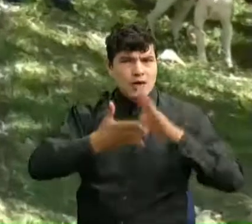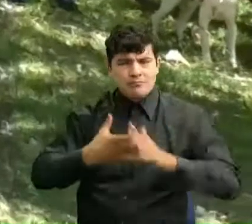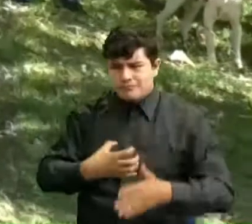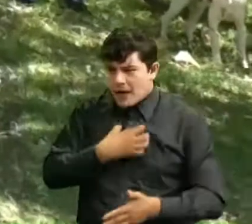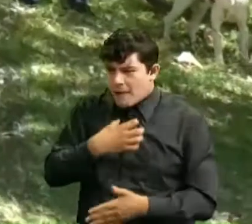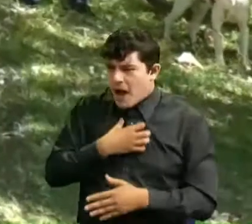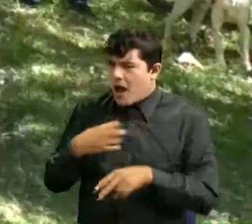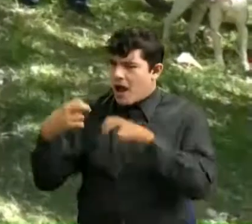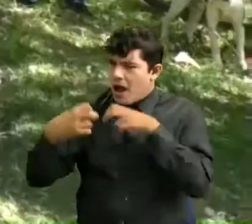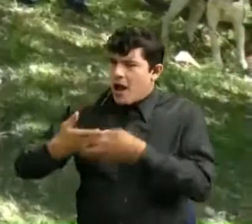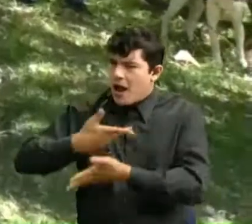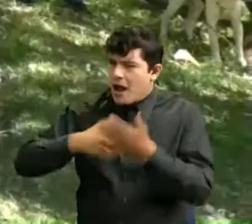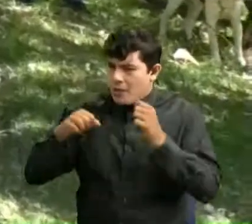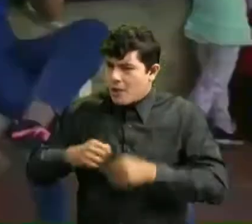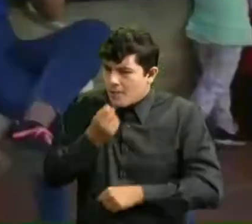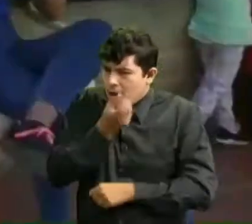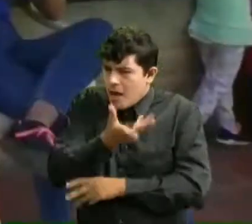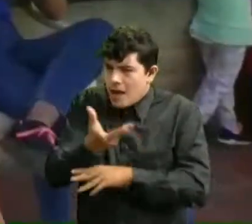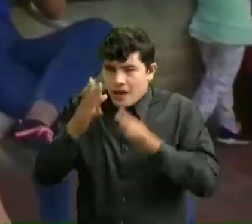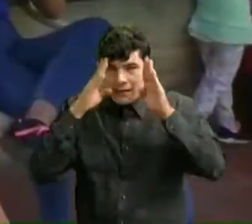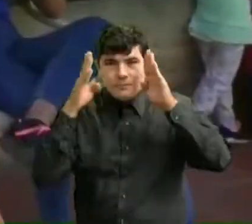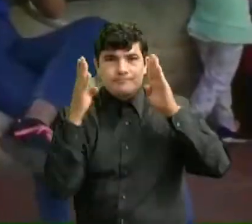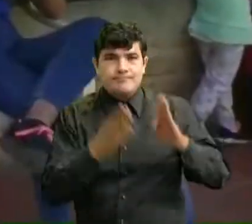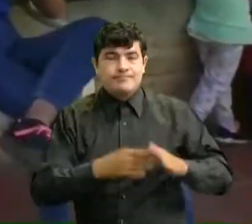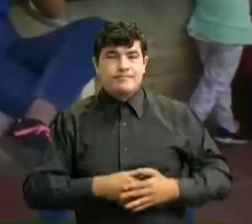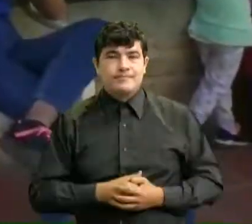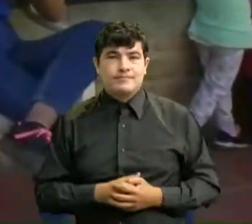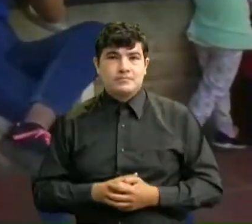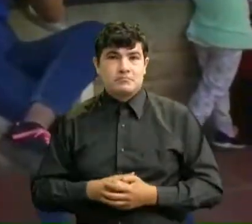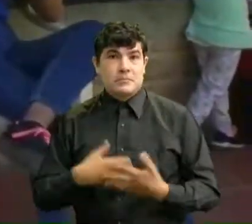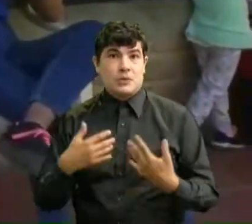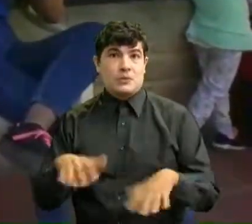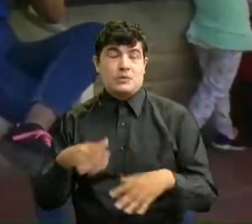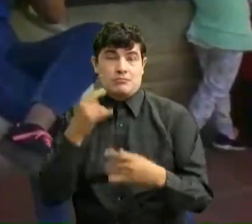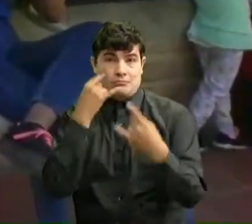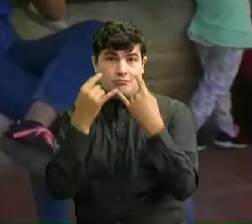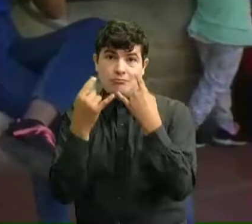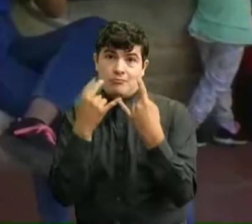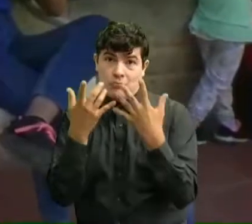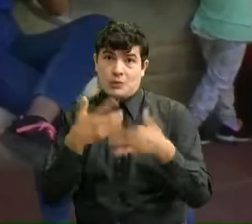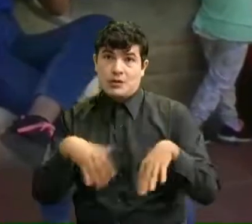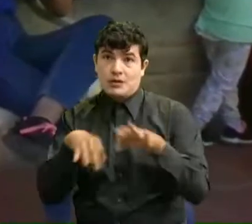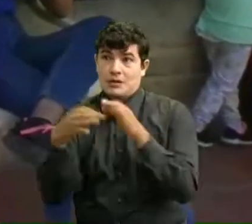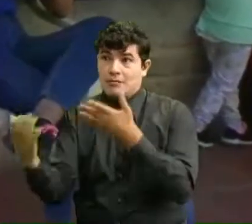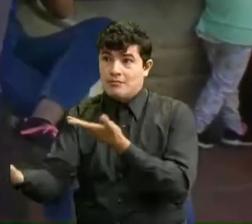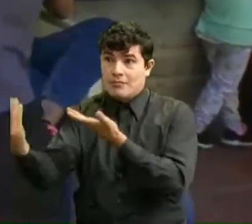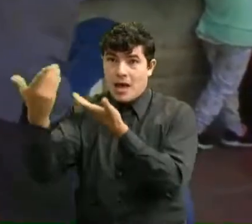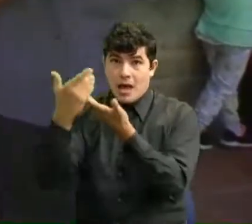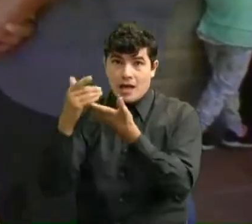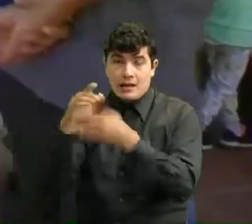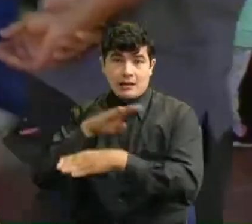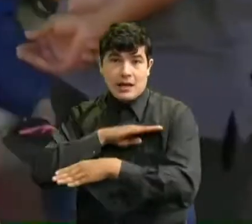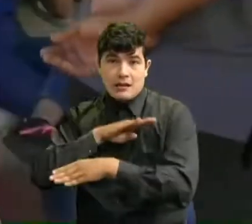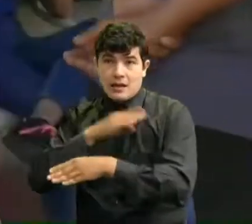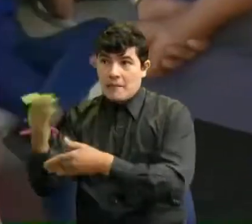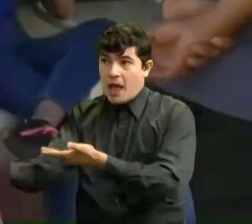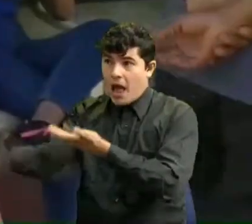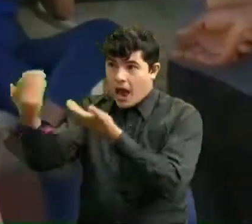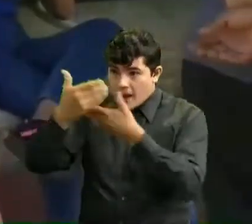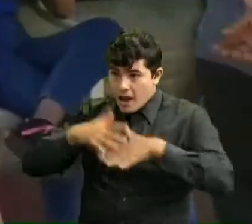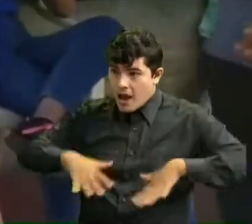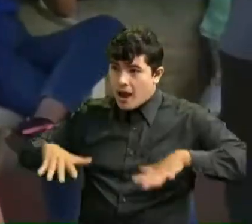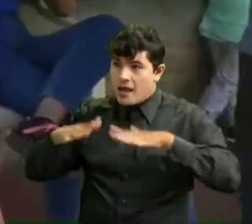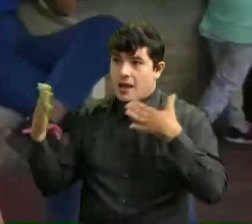habitantes del sector agropecuario. Pues me parece interesante que hubieran venido acá a la vereda las autoridades,